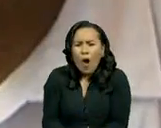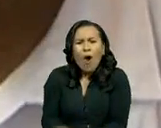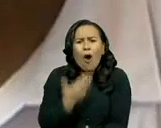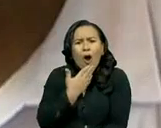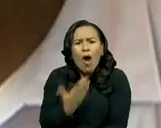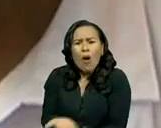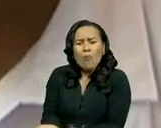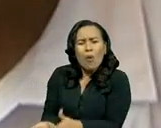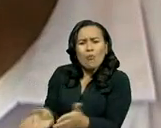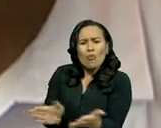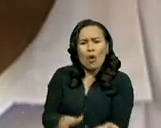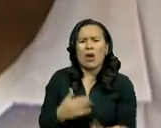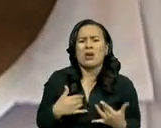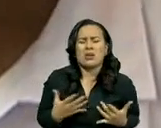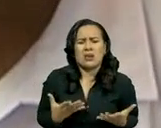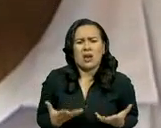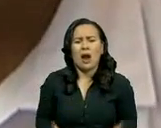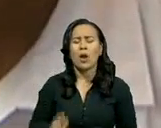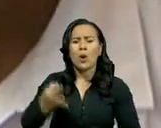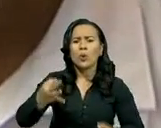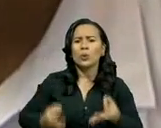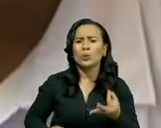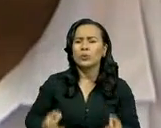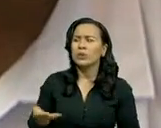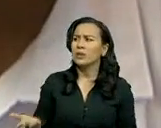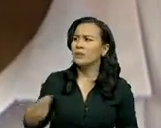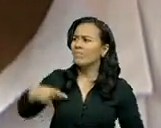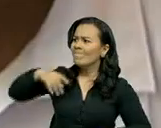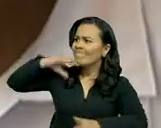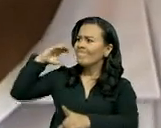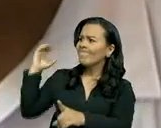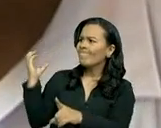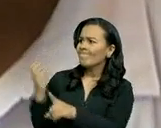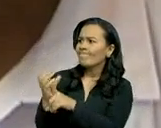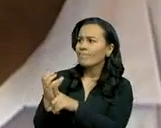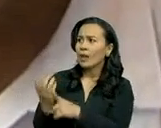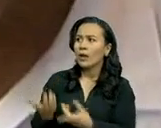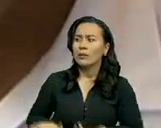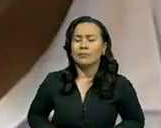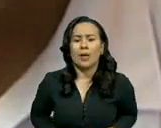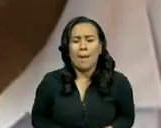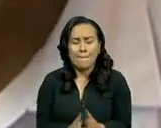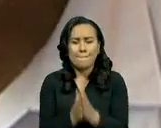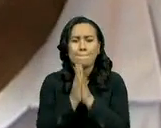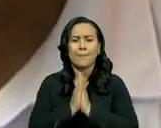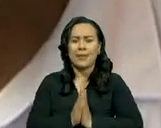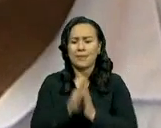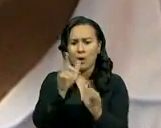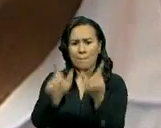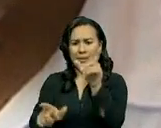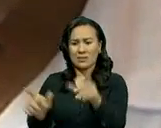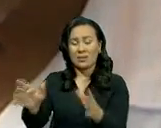Justicia ecuatoriana sea implacable en que los persiga